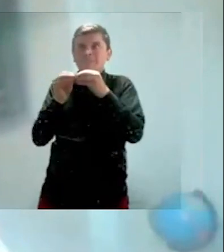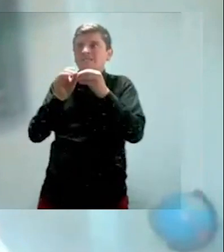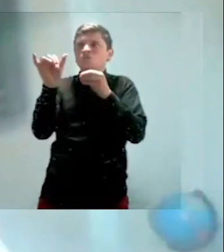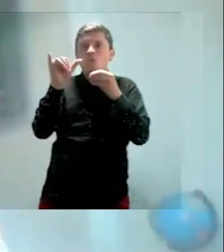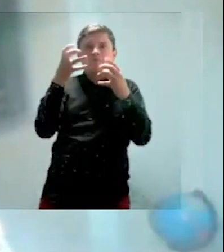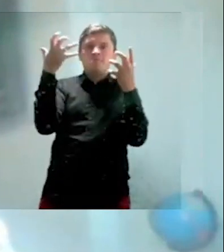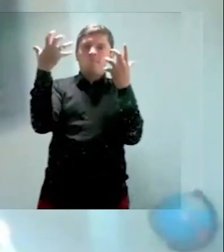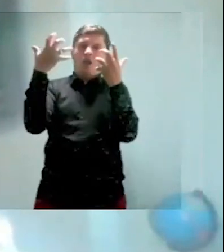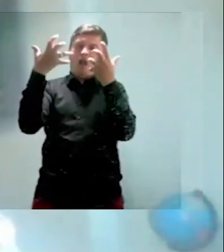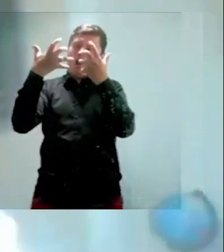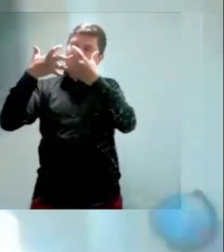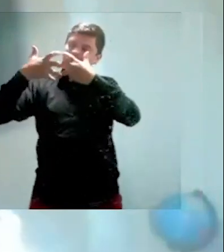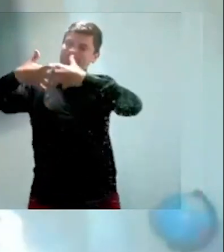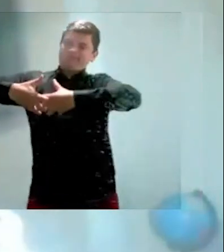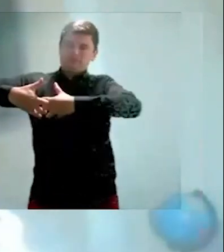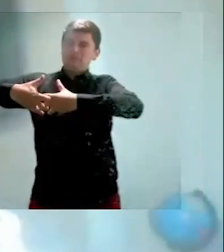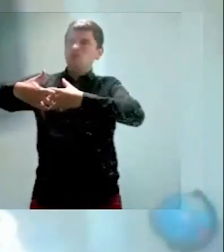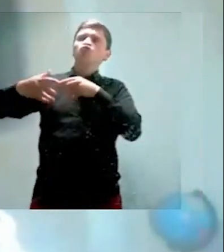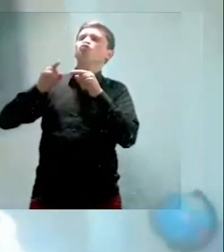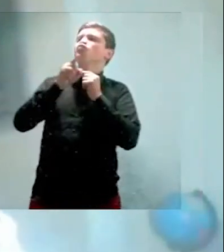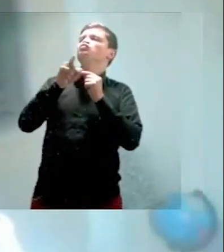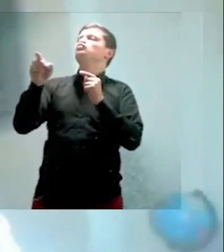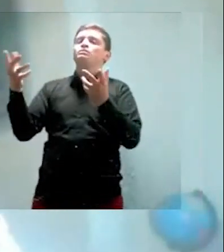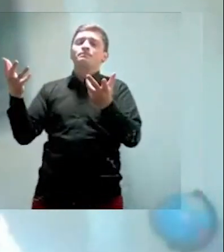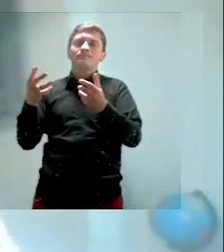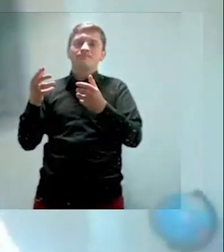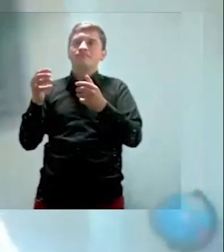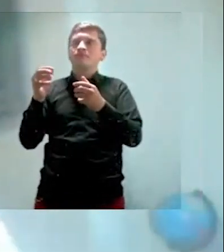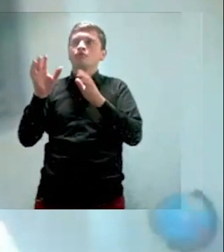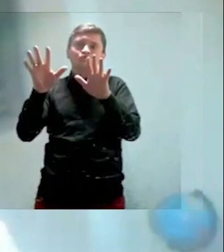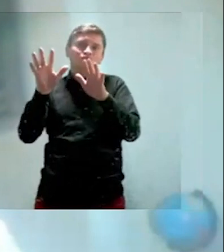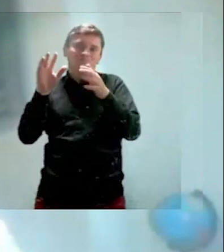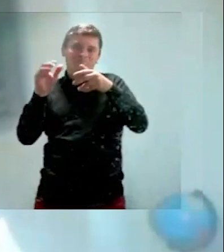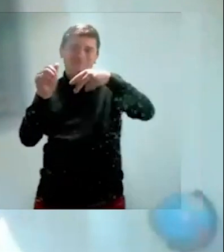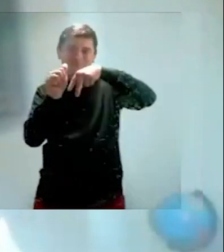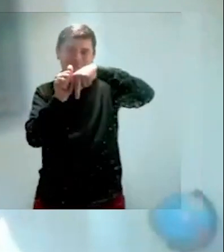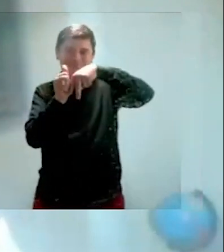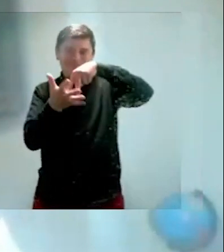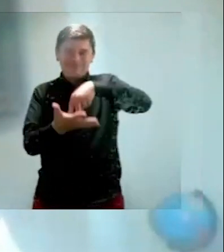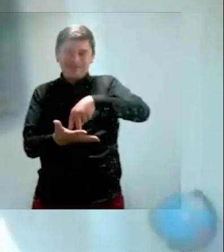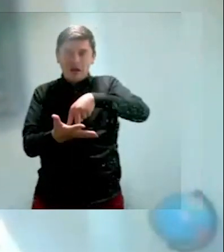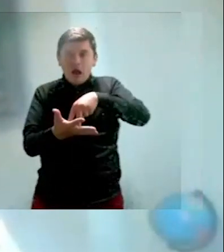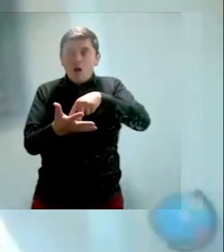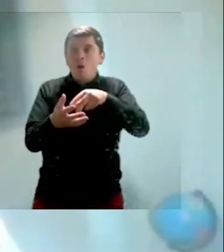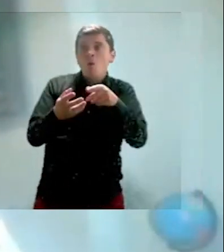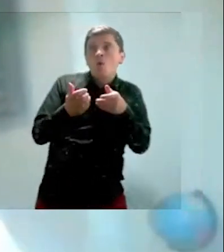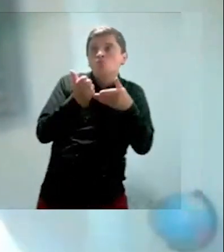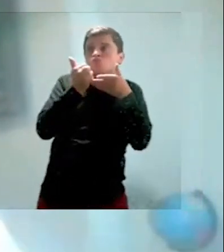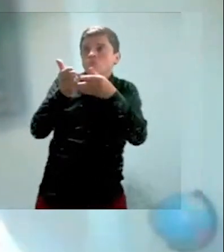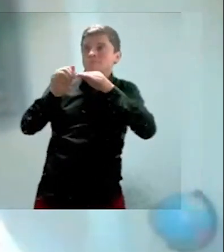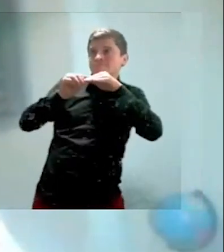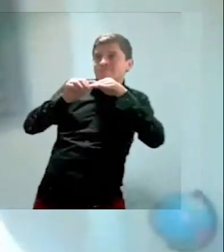Ya van 15 casos en los que la Corte, por la vía de estos dispositivos